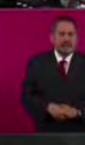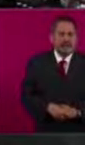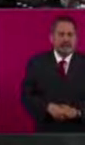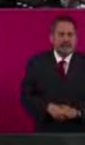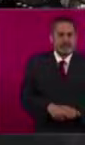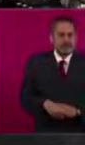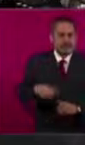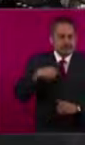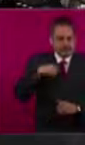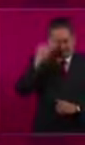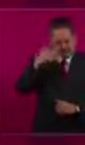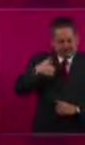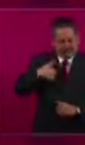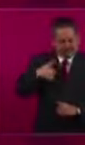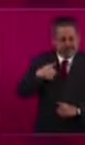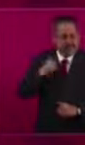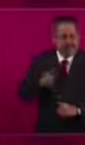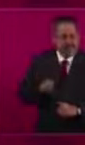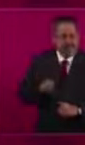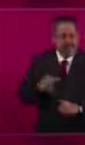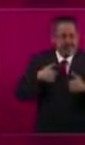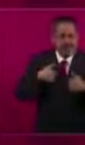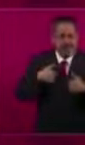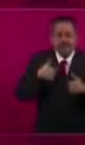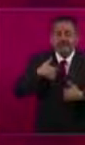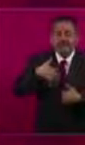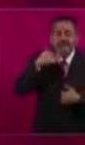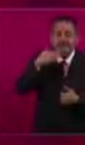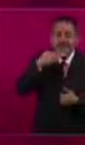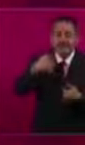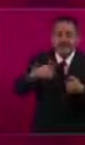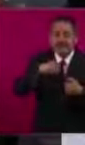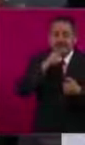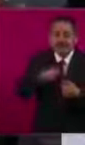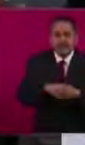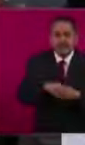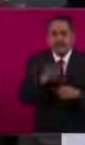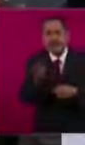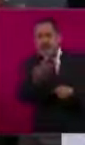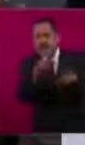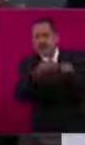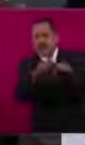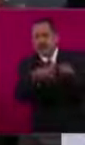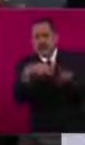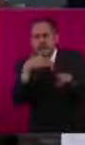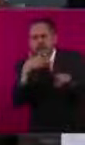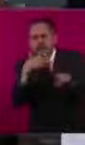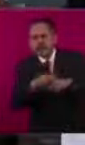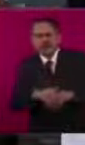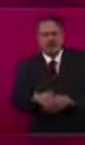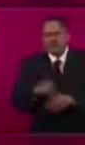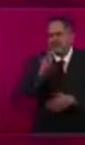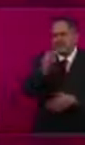Y lo que sé es de que pues yo no soy corrupto. ¿Y su hermano? Tampoco.